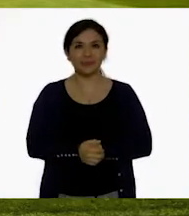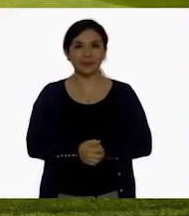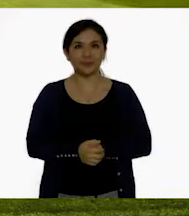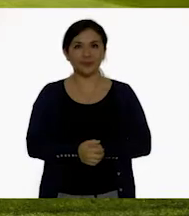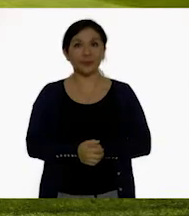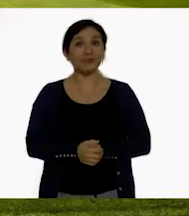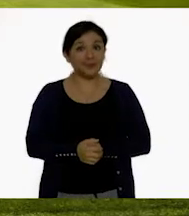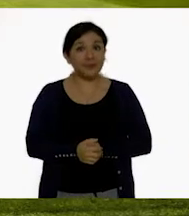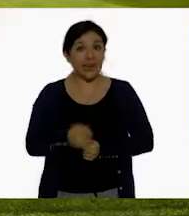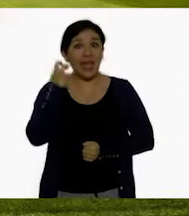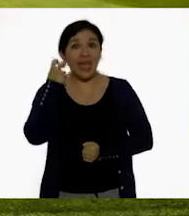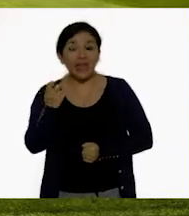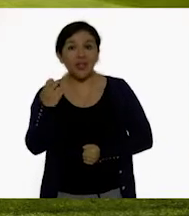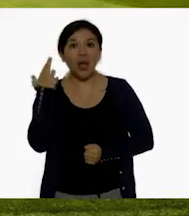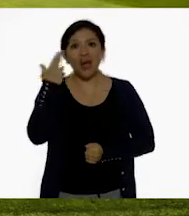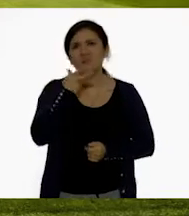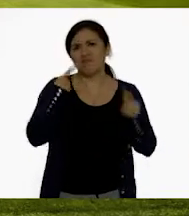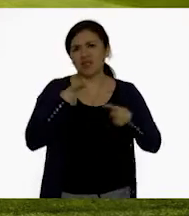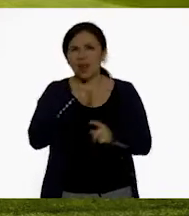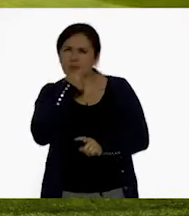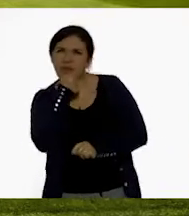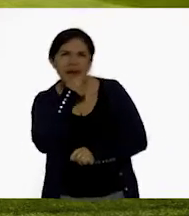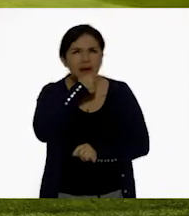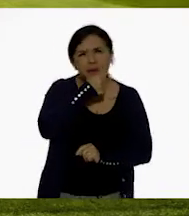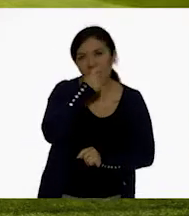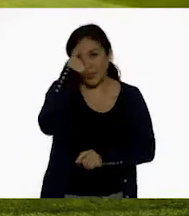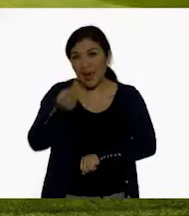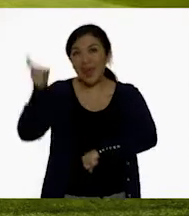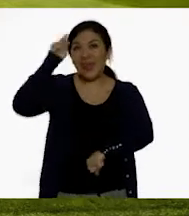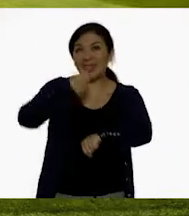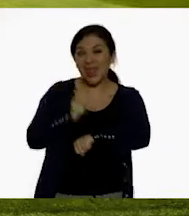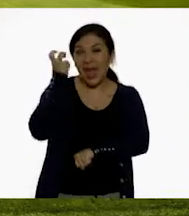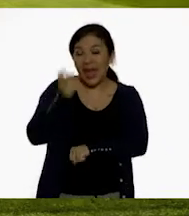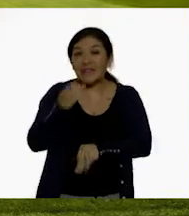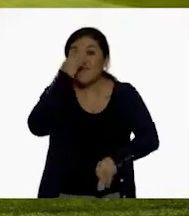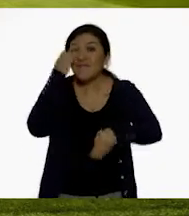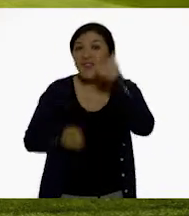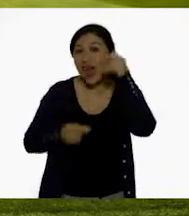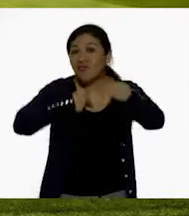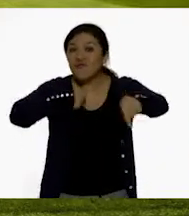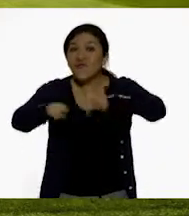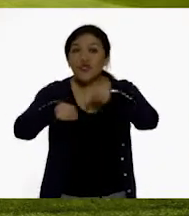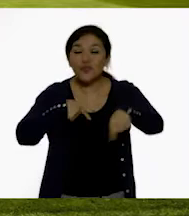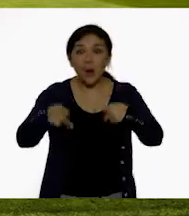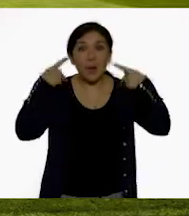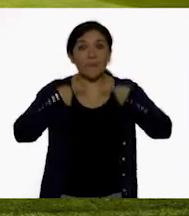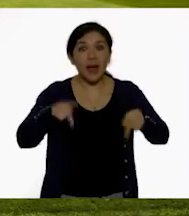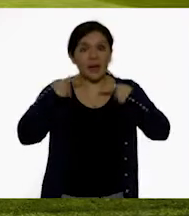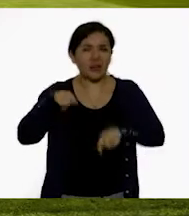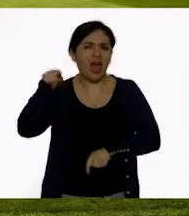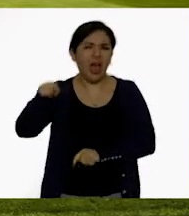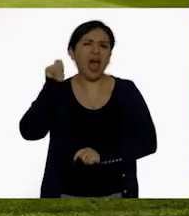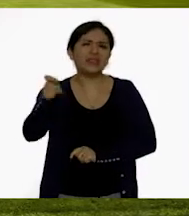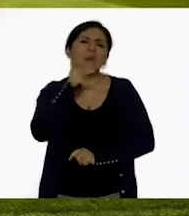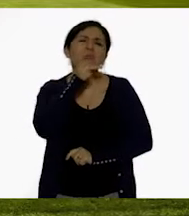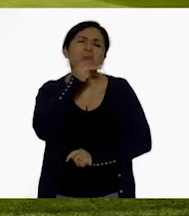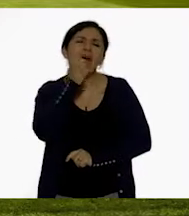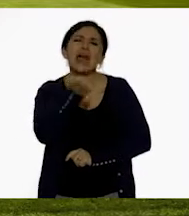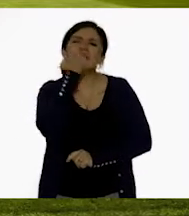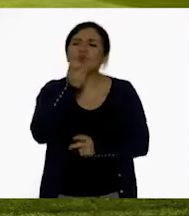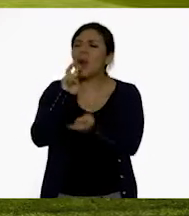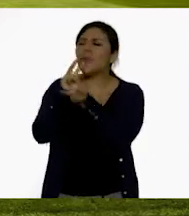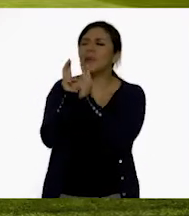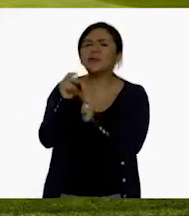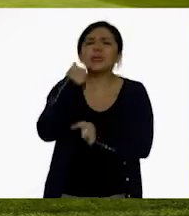Y así se escuchaba el cronista deportivo que participó en esta gran final. Un locutor, padre de familia de una escuela vecina que